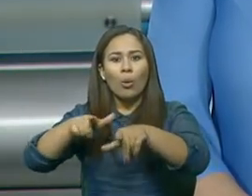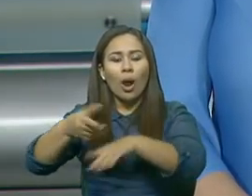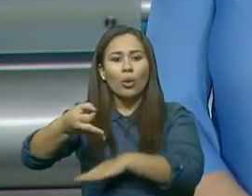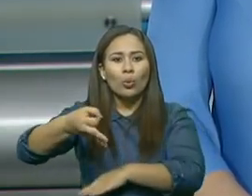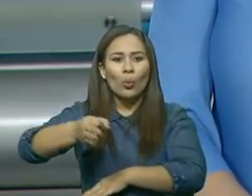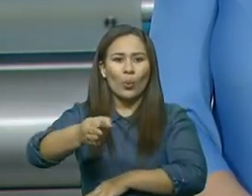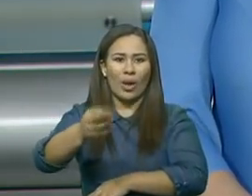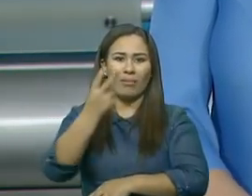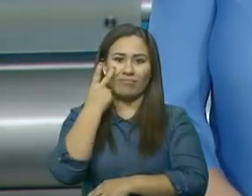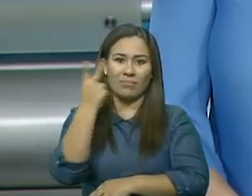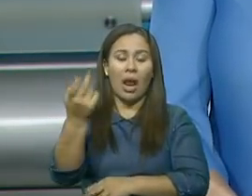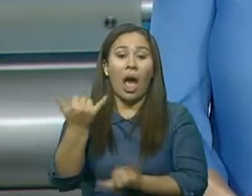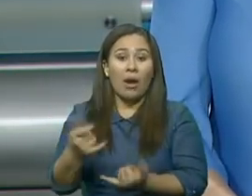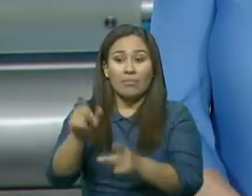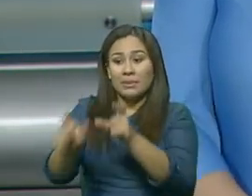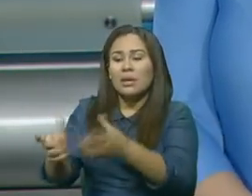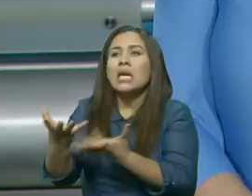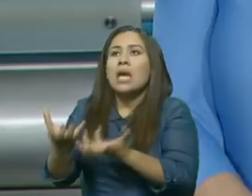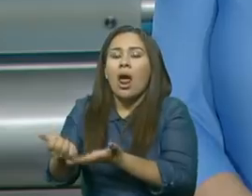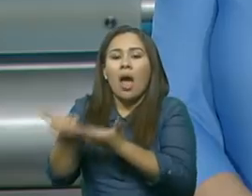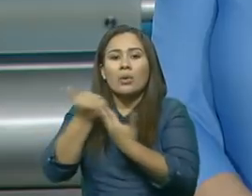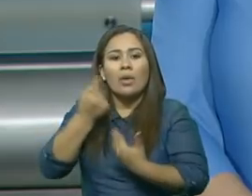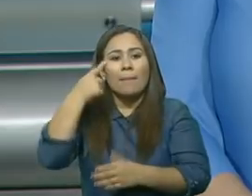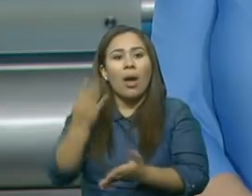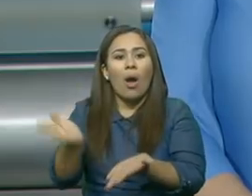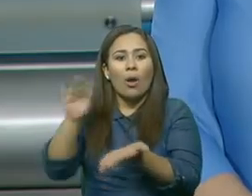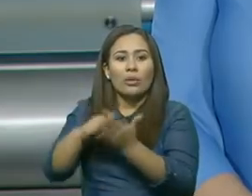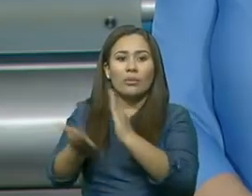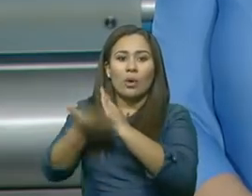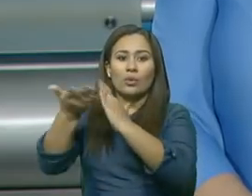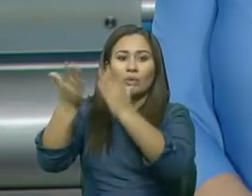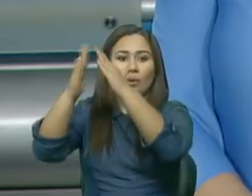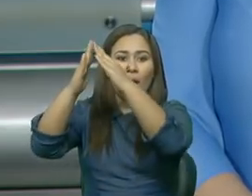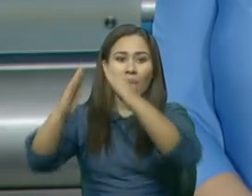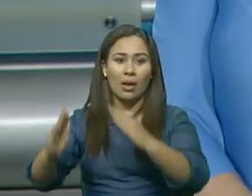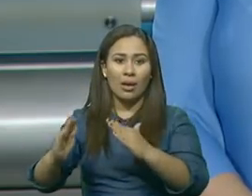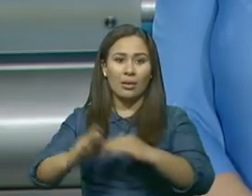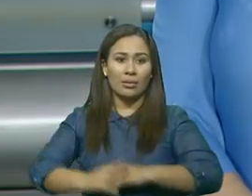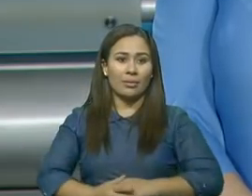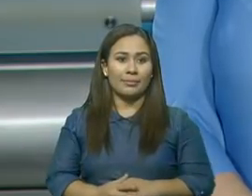ahora piden ayuda para volver a construir su hogar